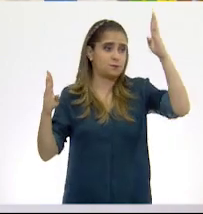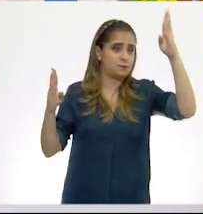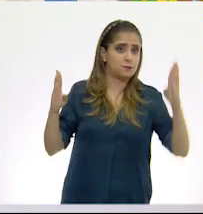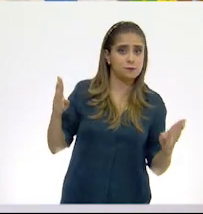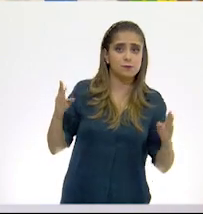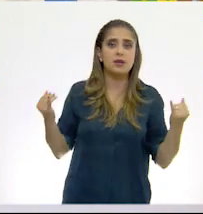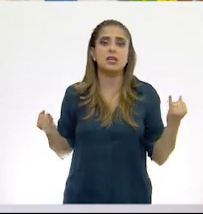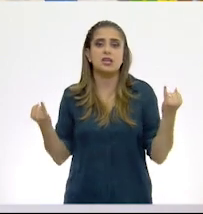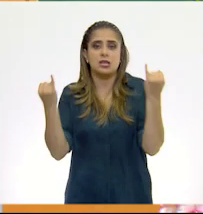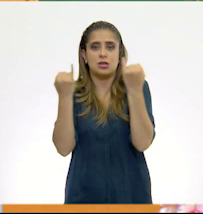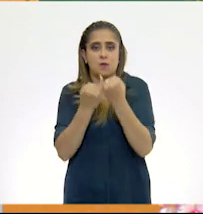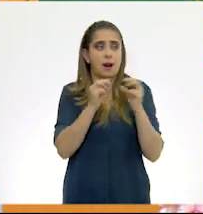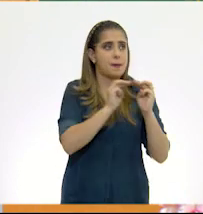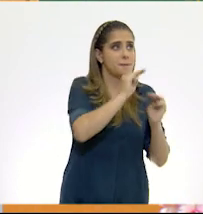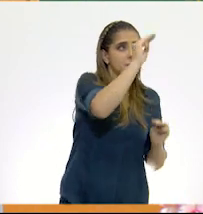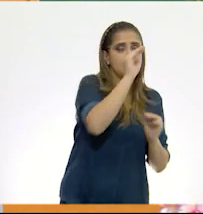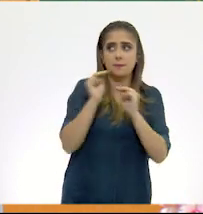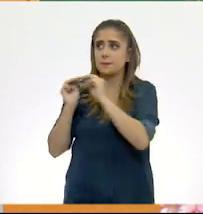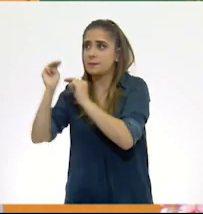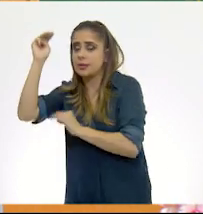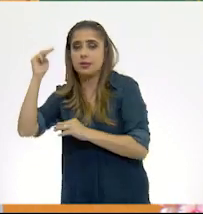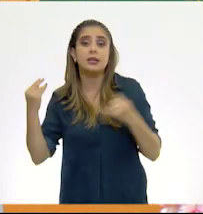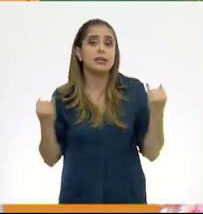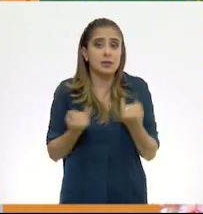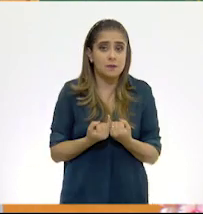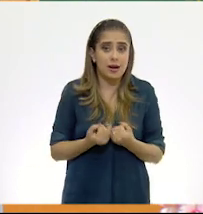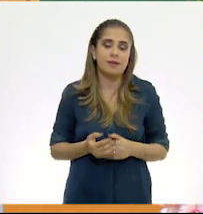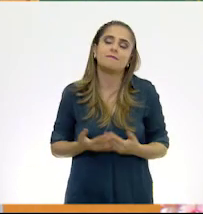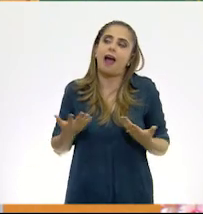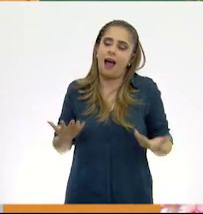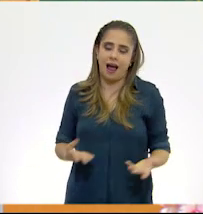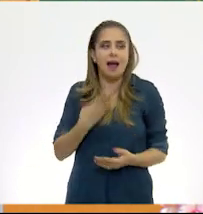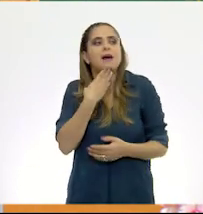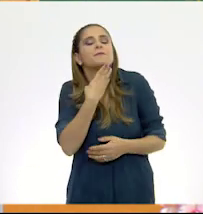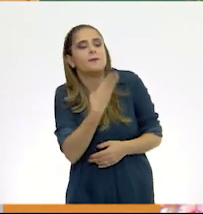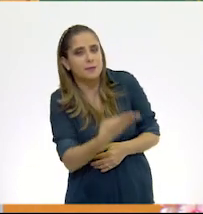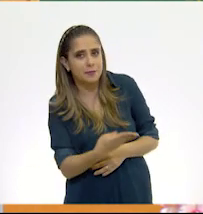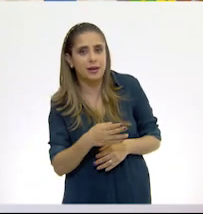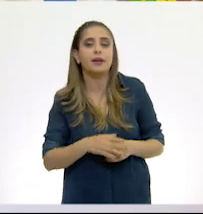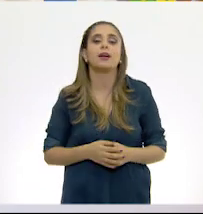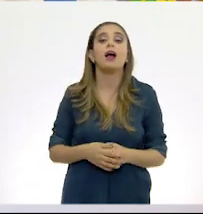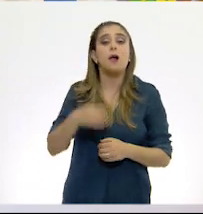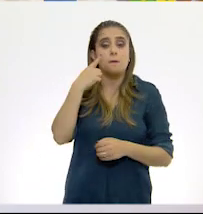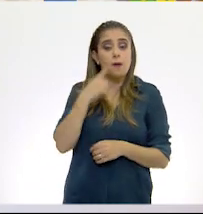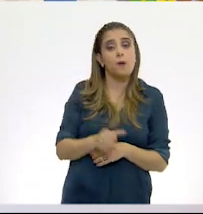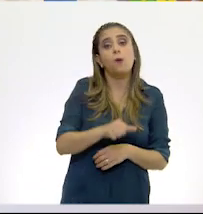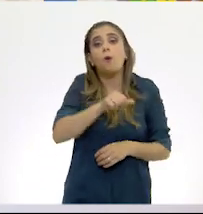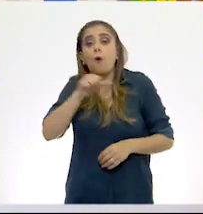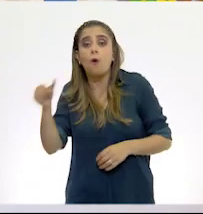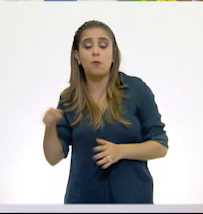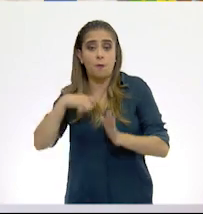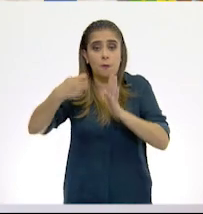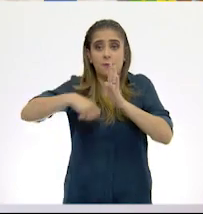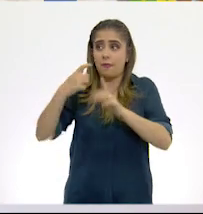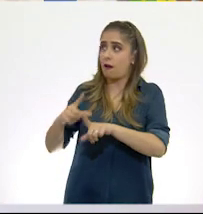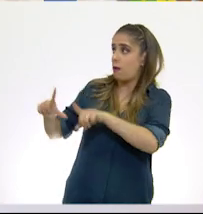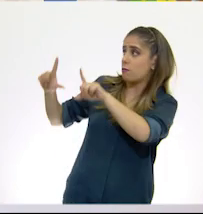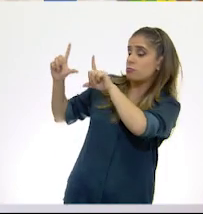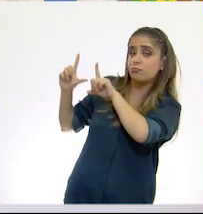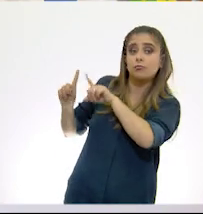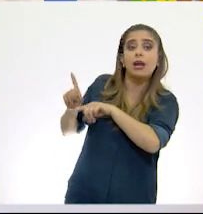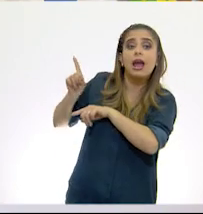hacia lo alto, otros dos lados iguales. Muy bien, pero mira, ¿qué te parece si vamos a ver otro video donde